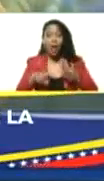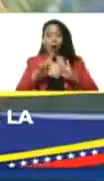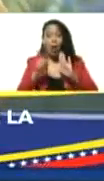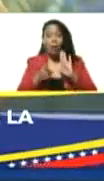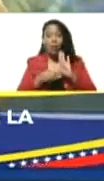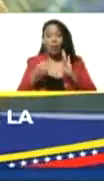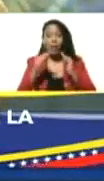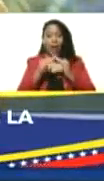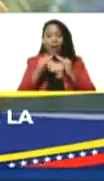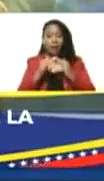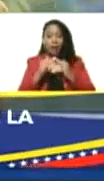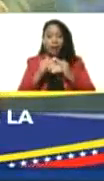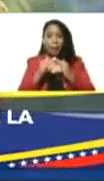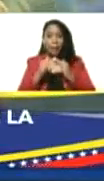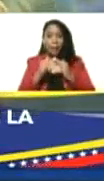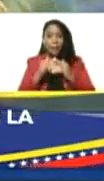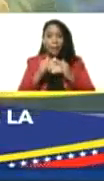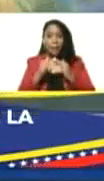hogar,